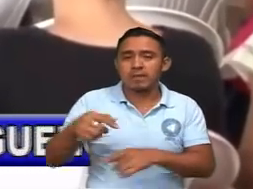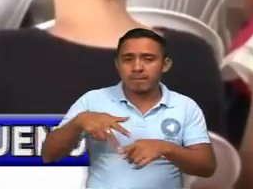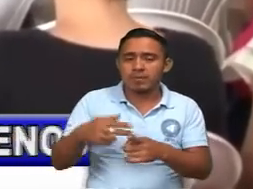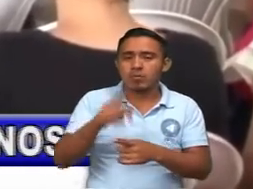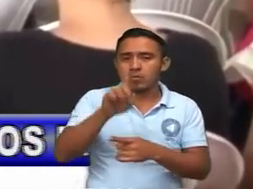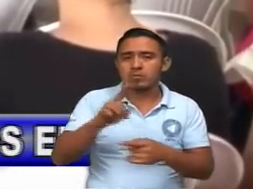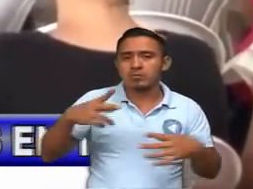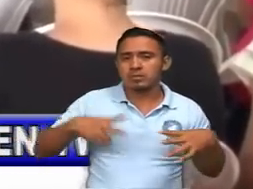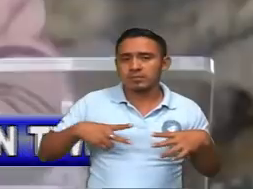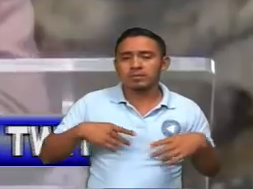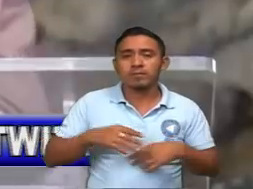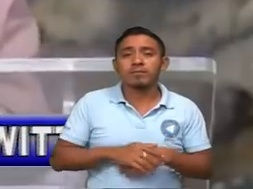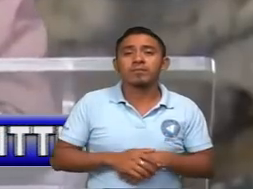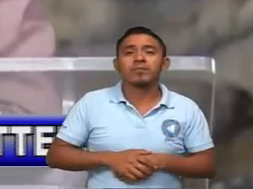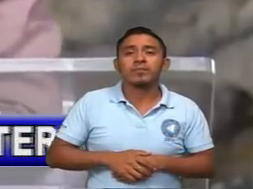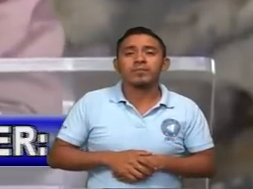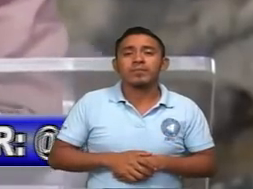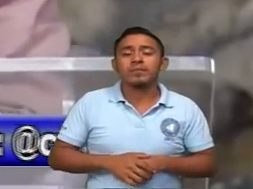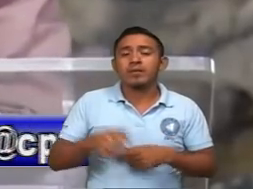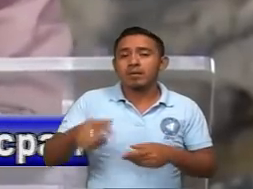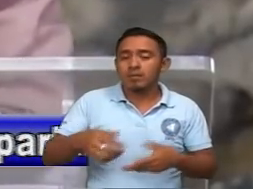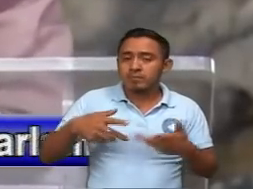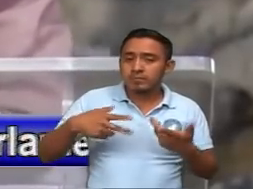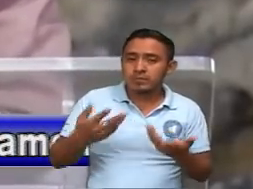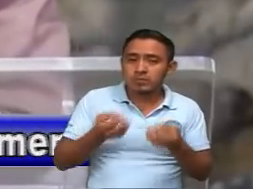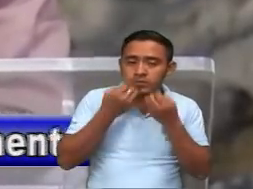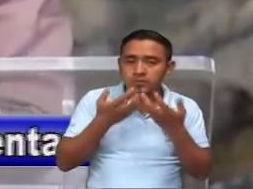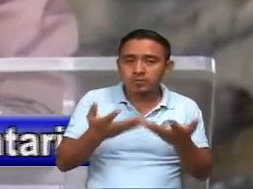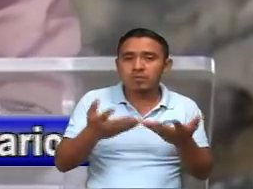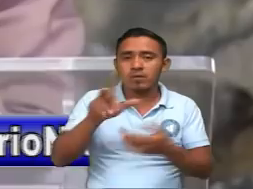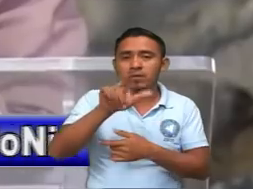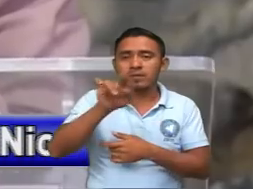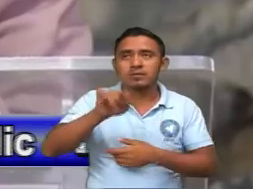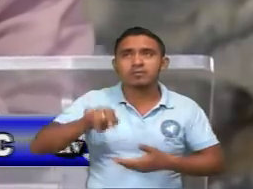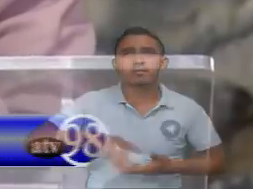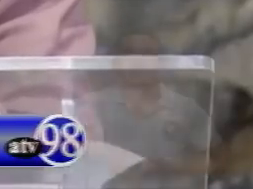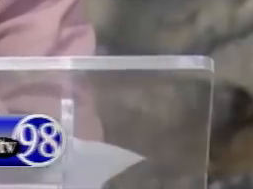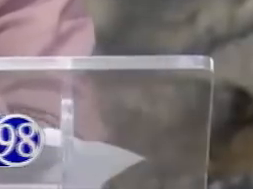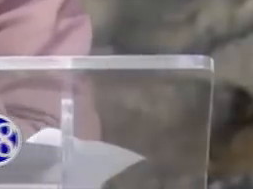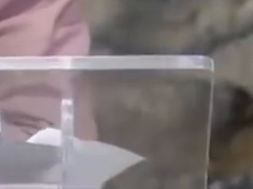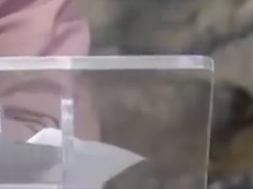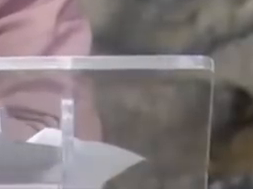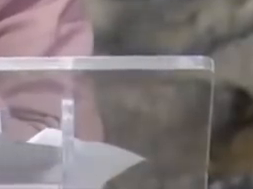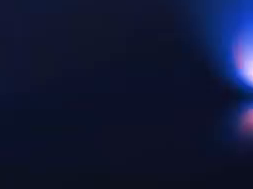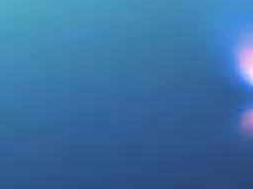Con cámara de Wendell Noguera para el Canal Parlamentario, informó Liz Escoto.